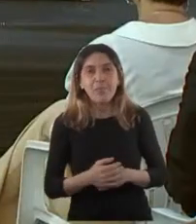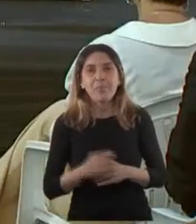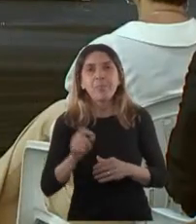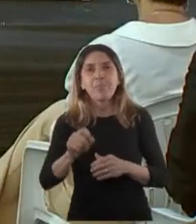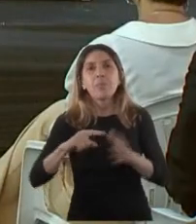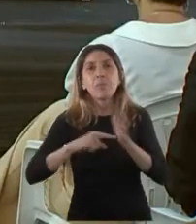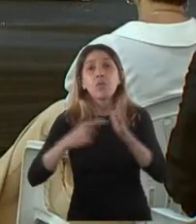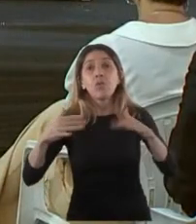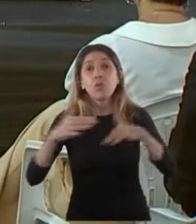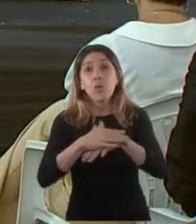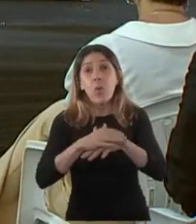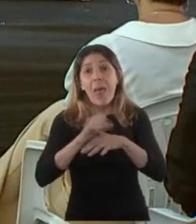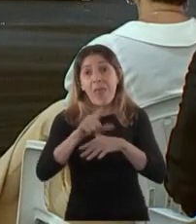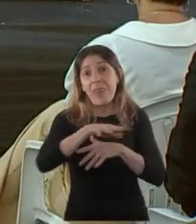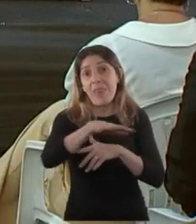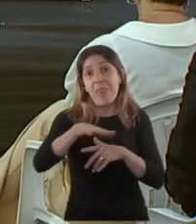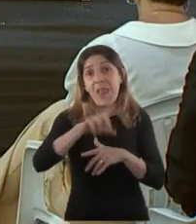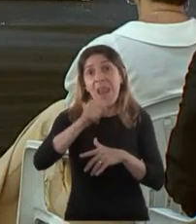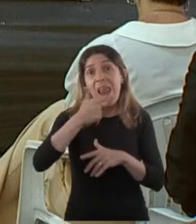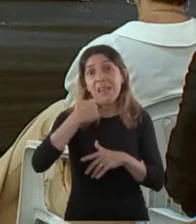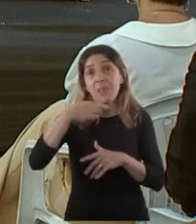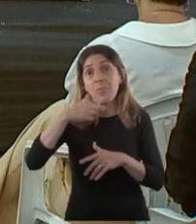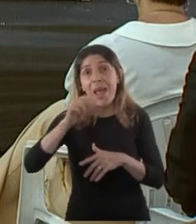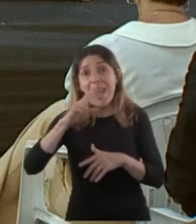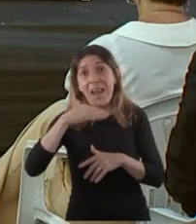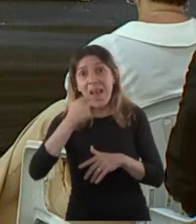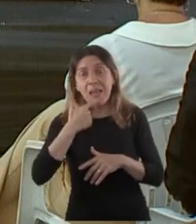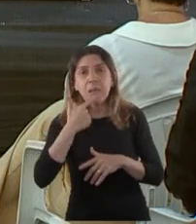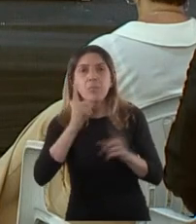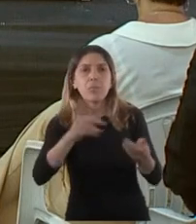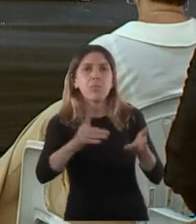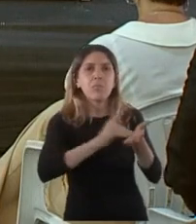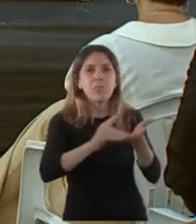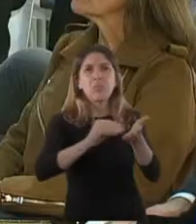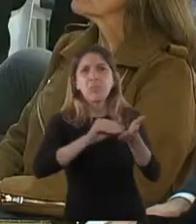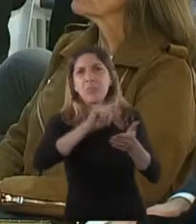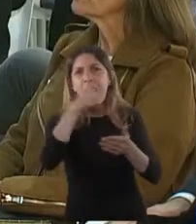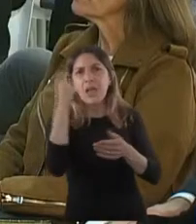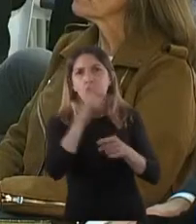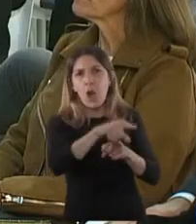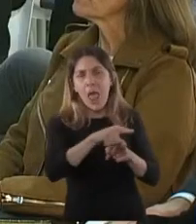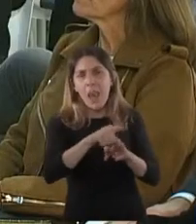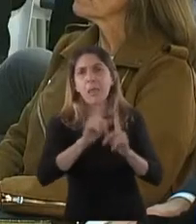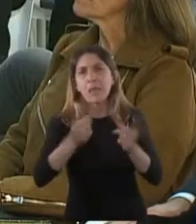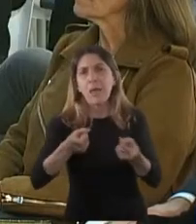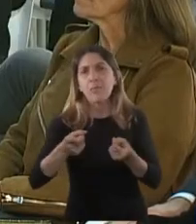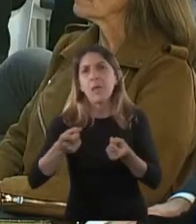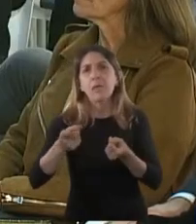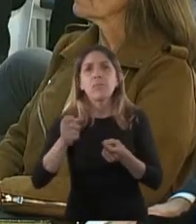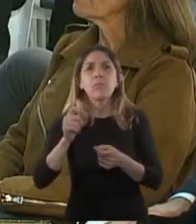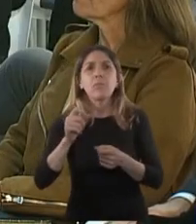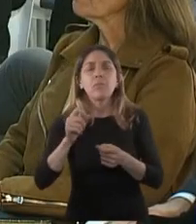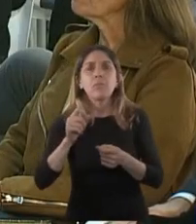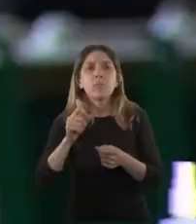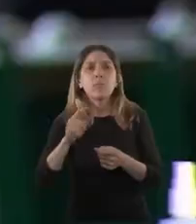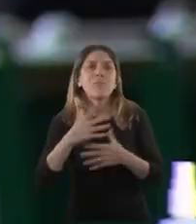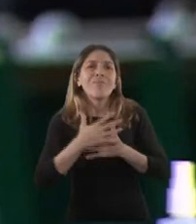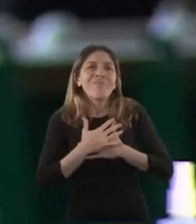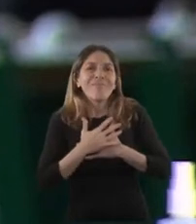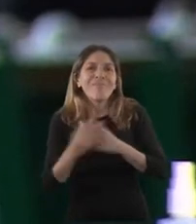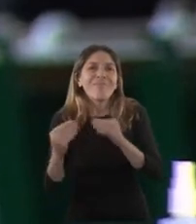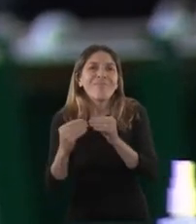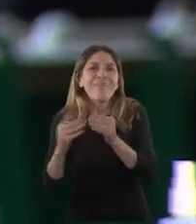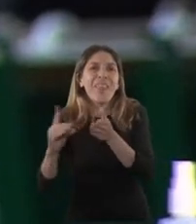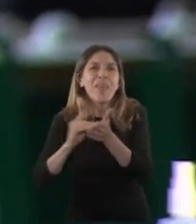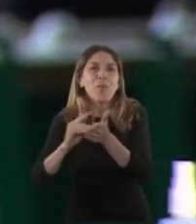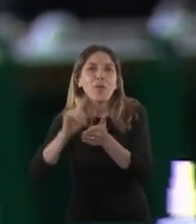Ciudad de Las Parejas, señores legisladores nacionales, señor querido compañero